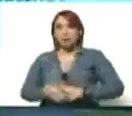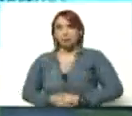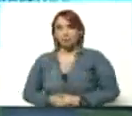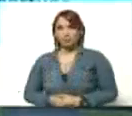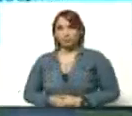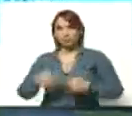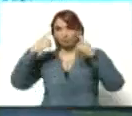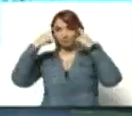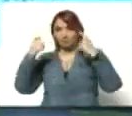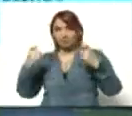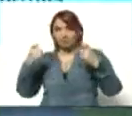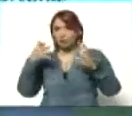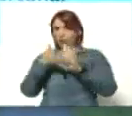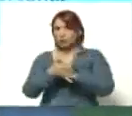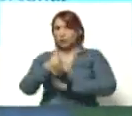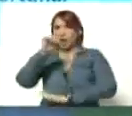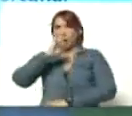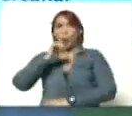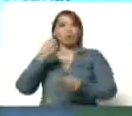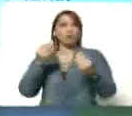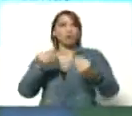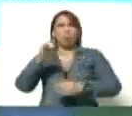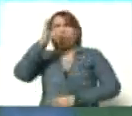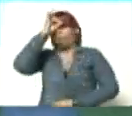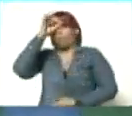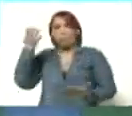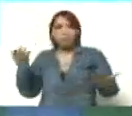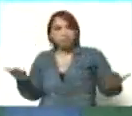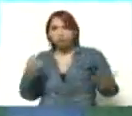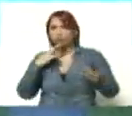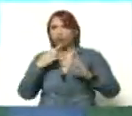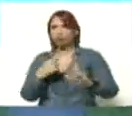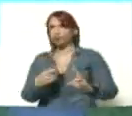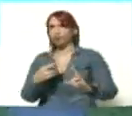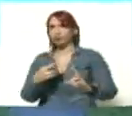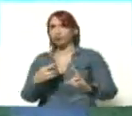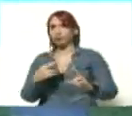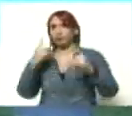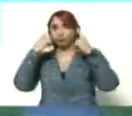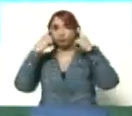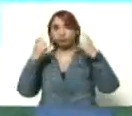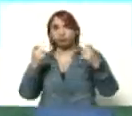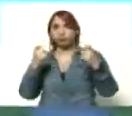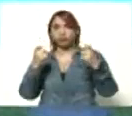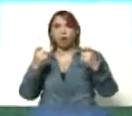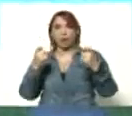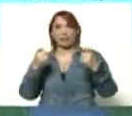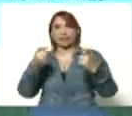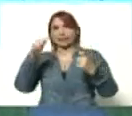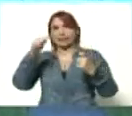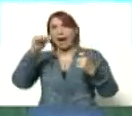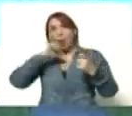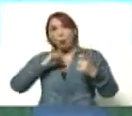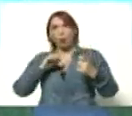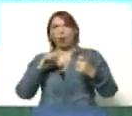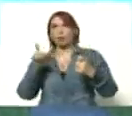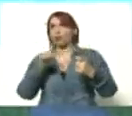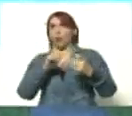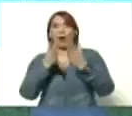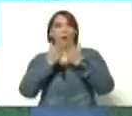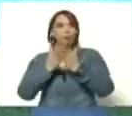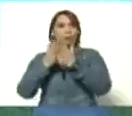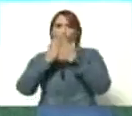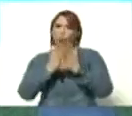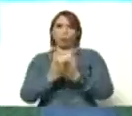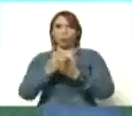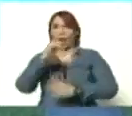expertos sobre el agua, muchos no sabrán. La respuesta es expertos en hidrología. No estudian hidrología no porque